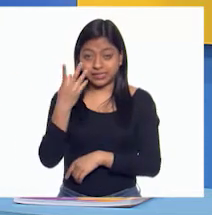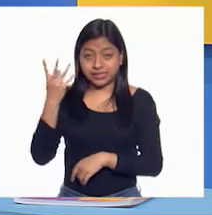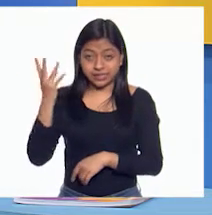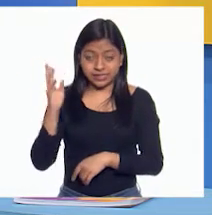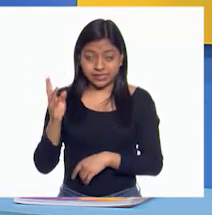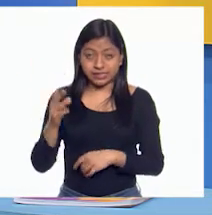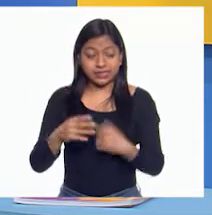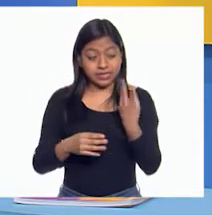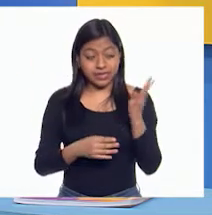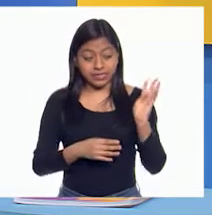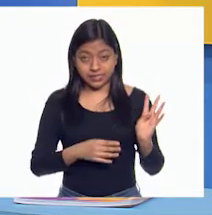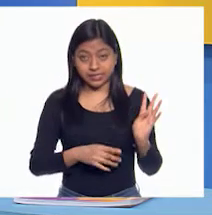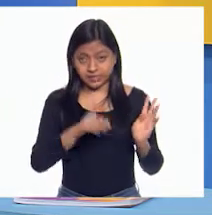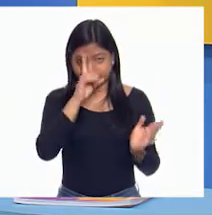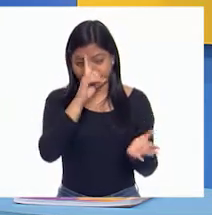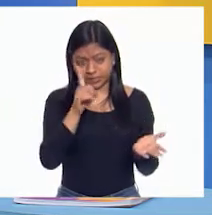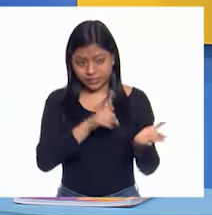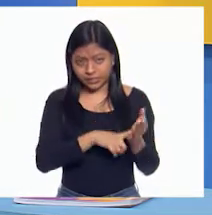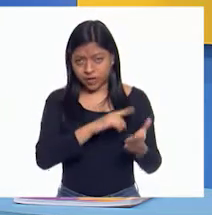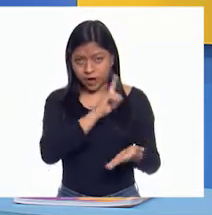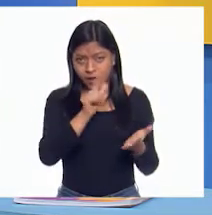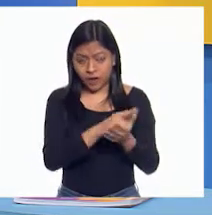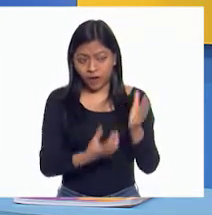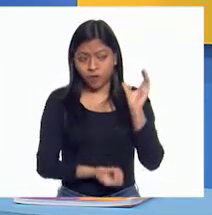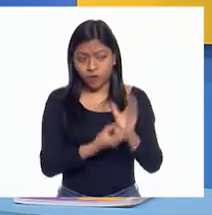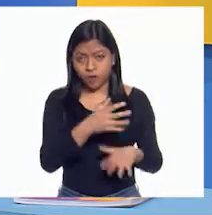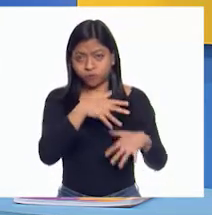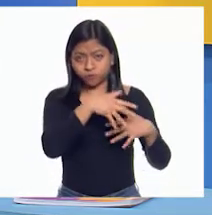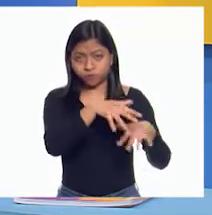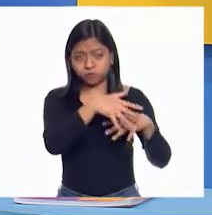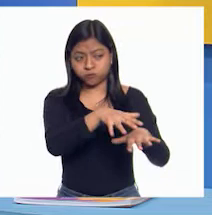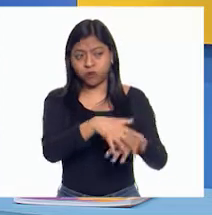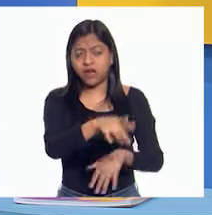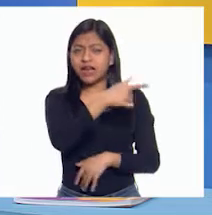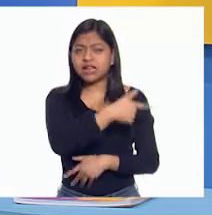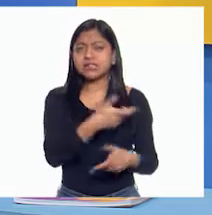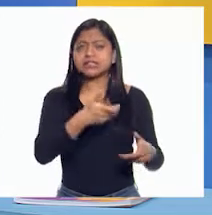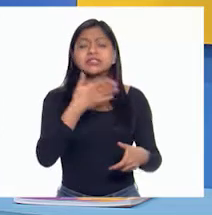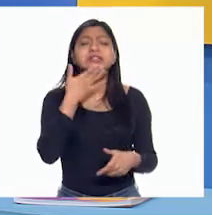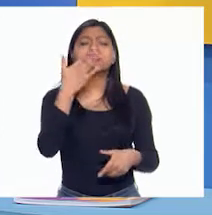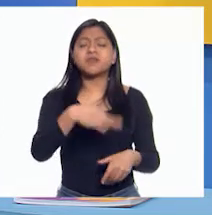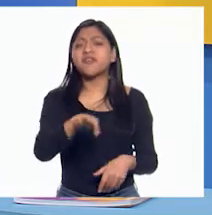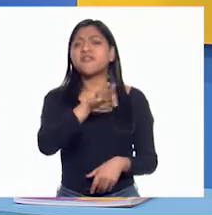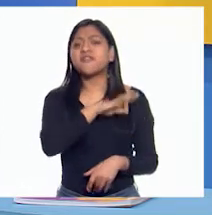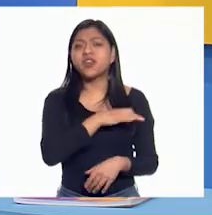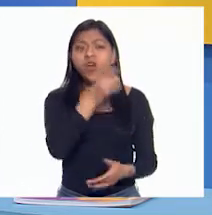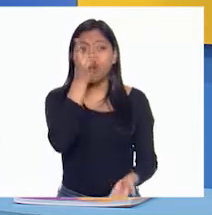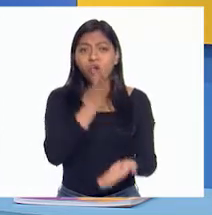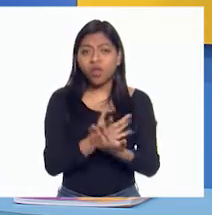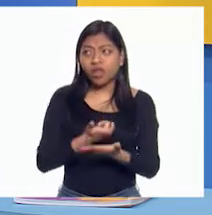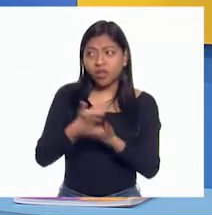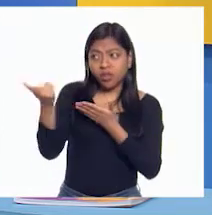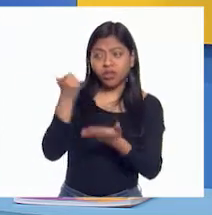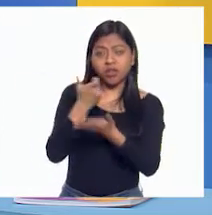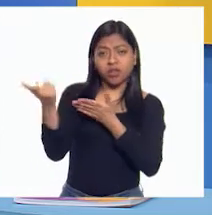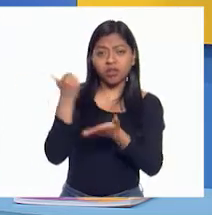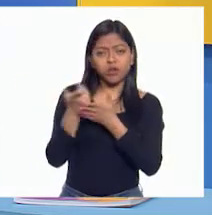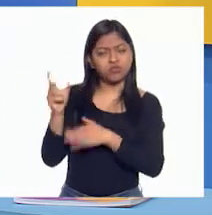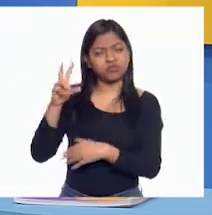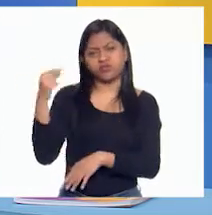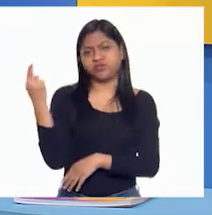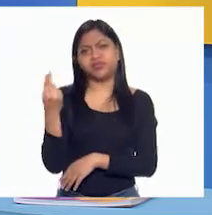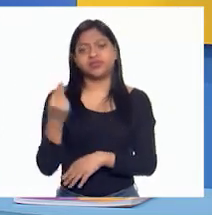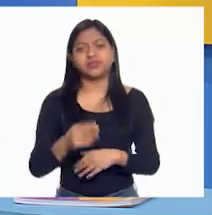sostenían que la salvación de las almas solo era posible por medio de la fe y ya no por medio de las obras o de las donaciones